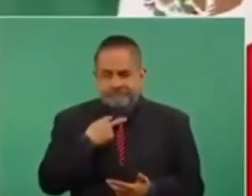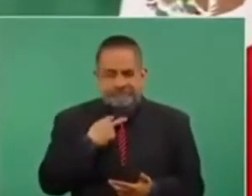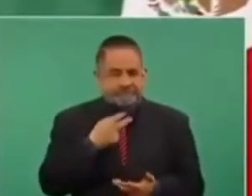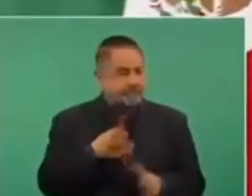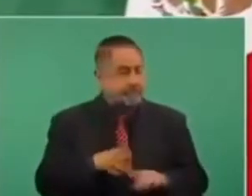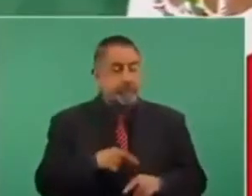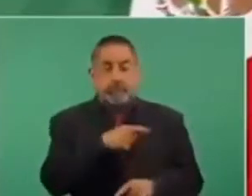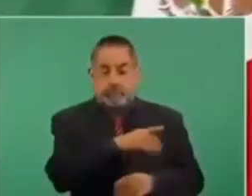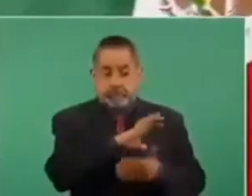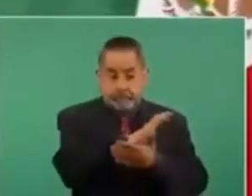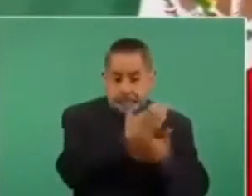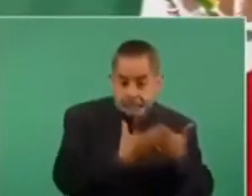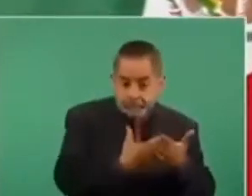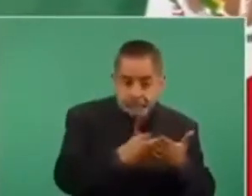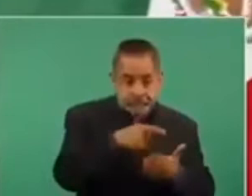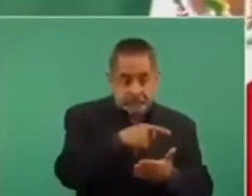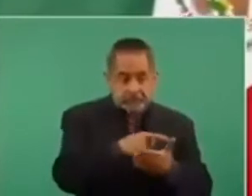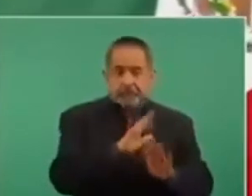el contrato